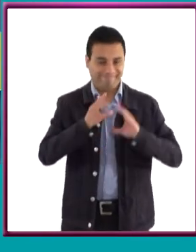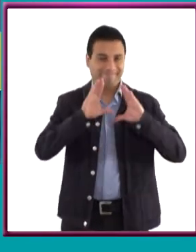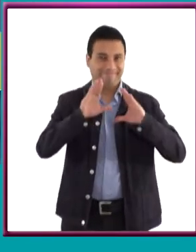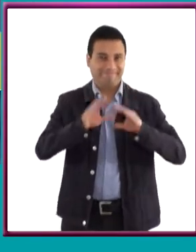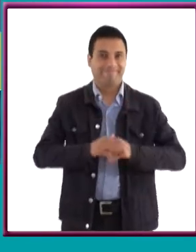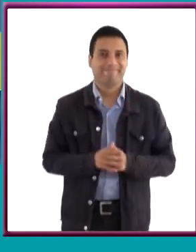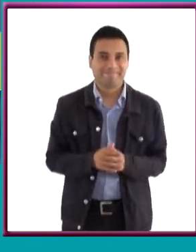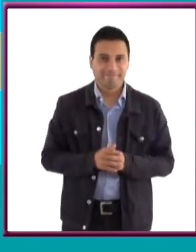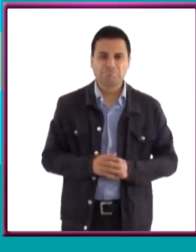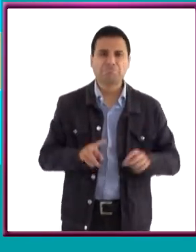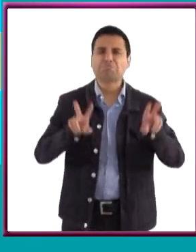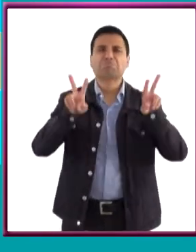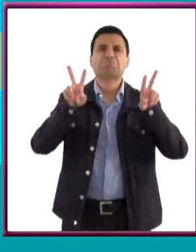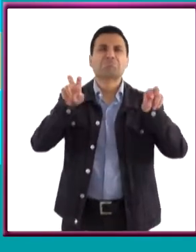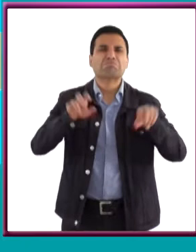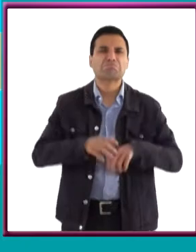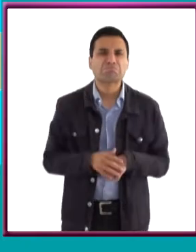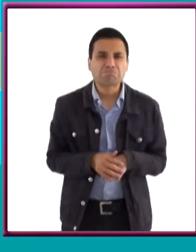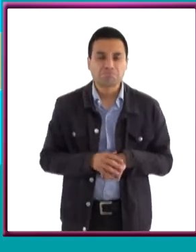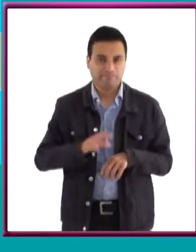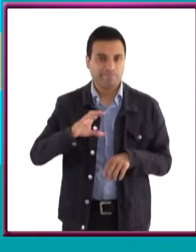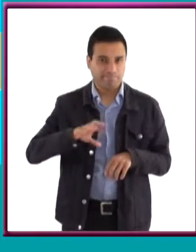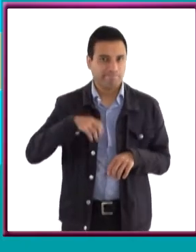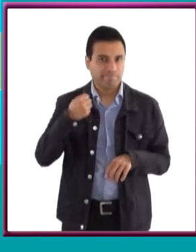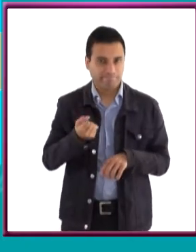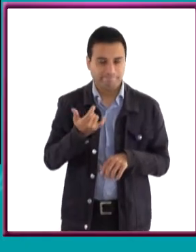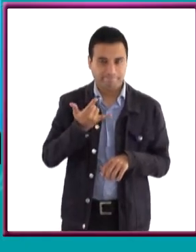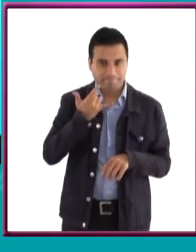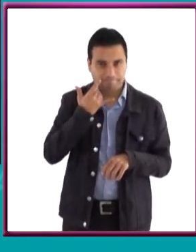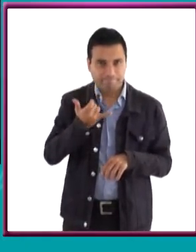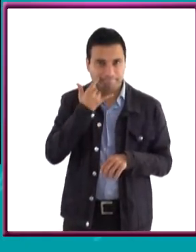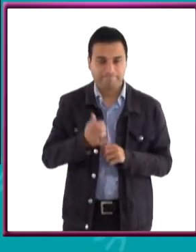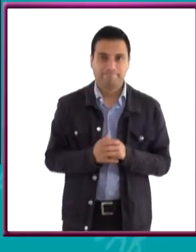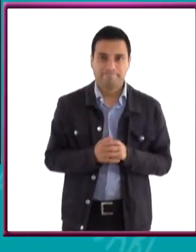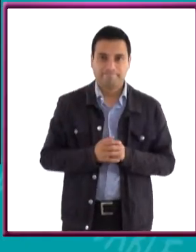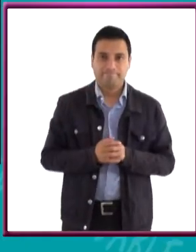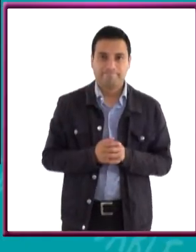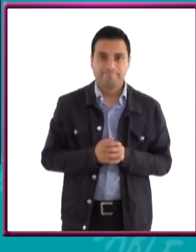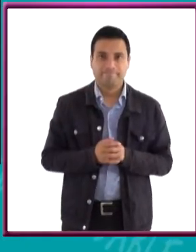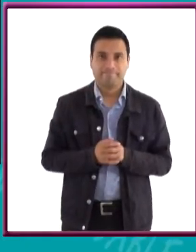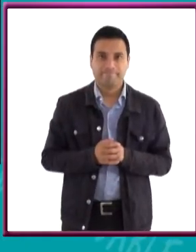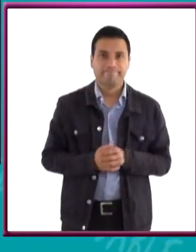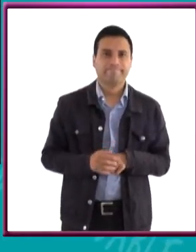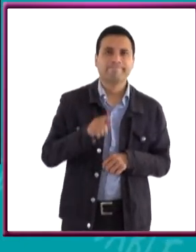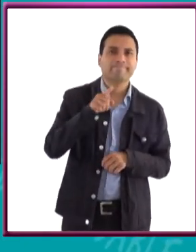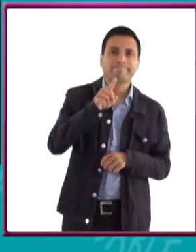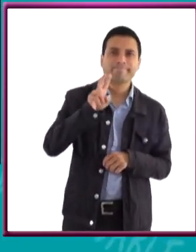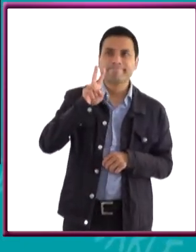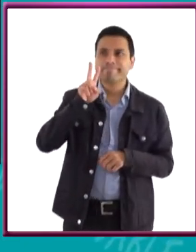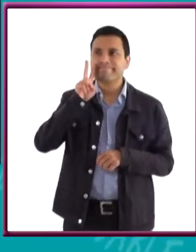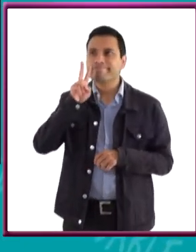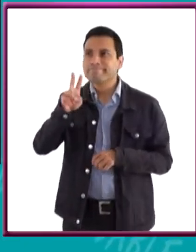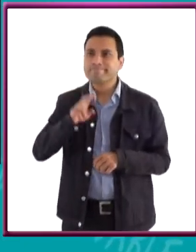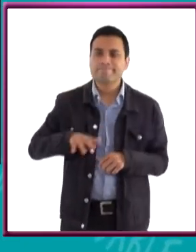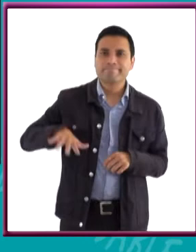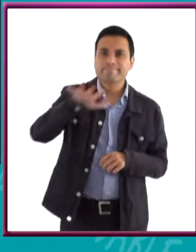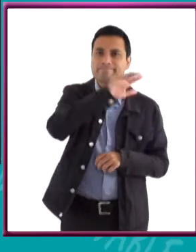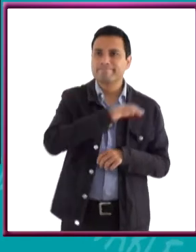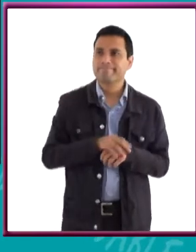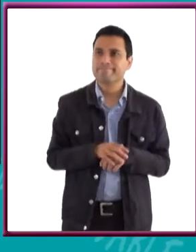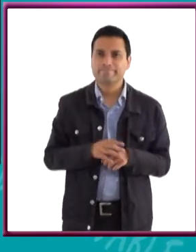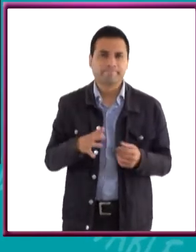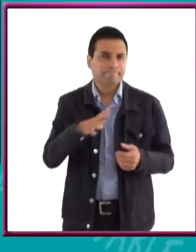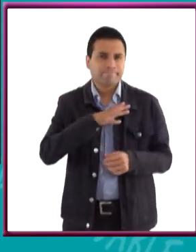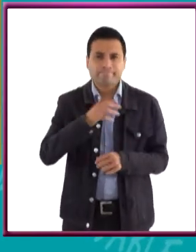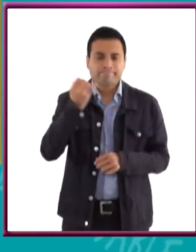en este recorrido. El tema de hoy es el esfuerzo. Así que voltea a tu alrededor. Todo lo que